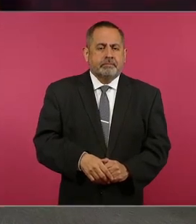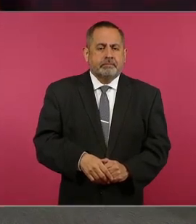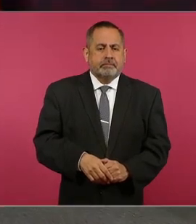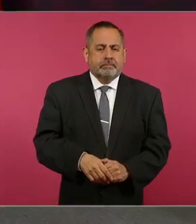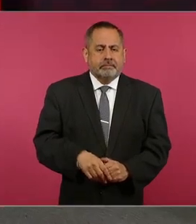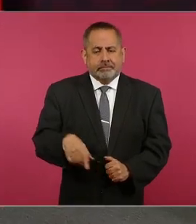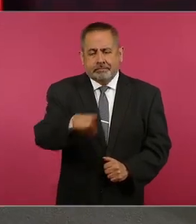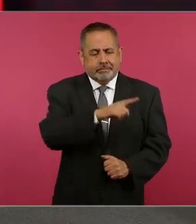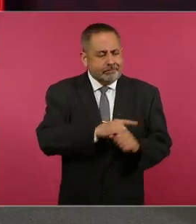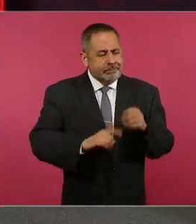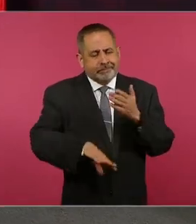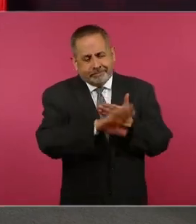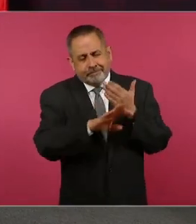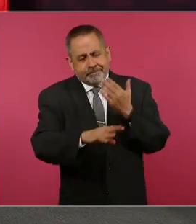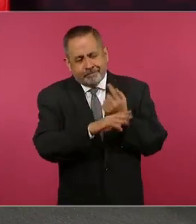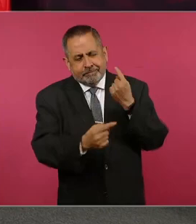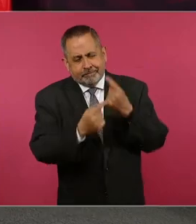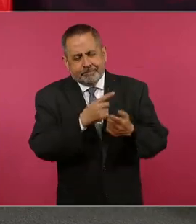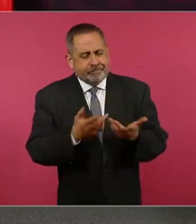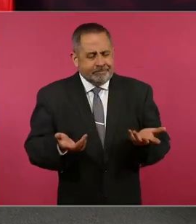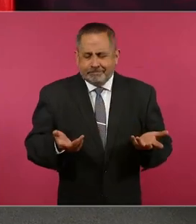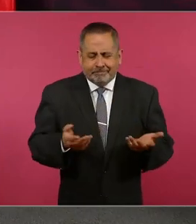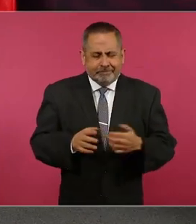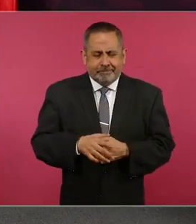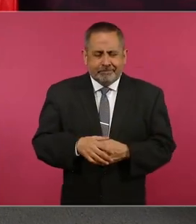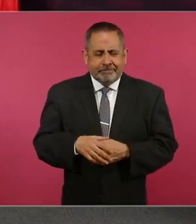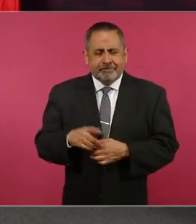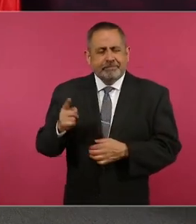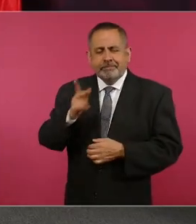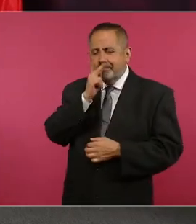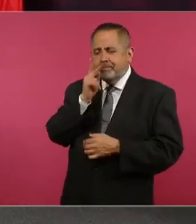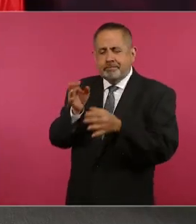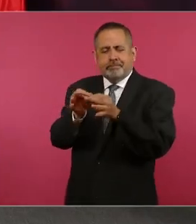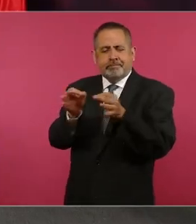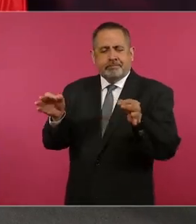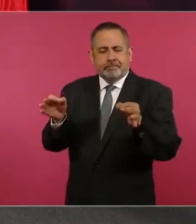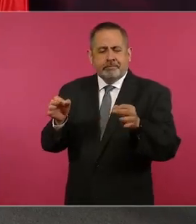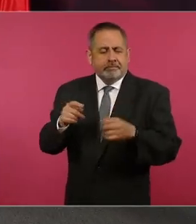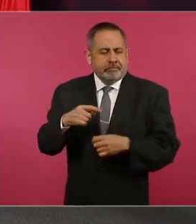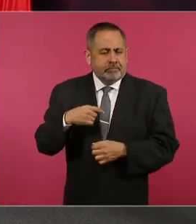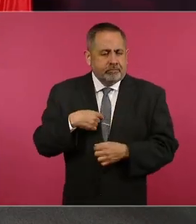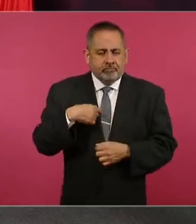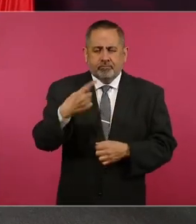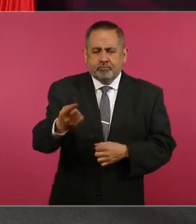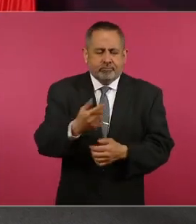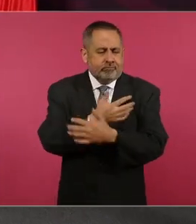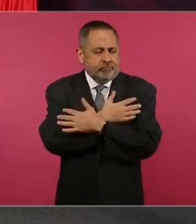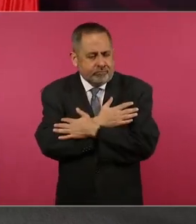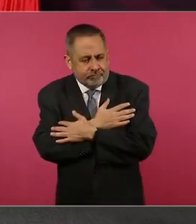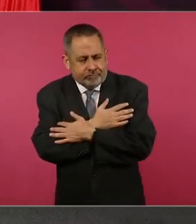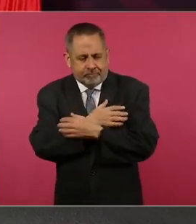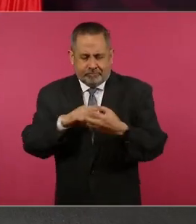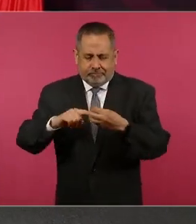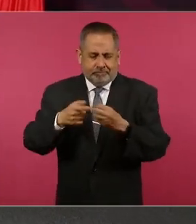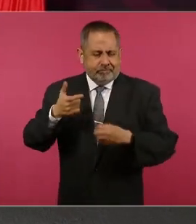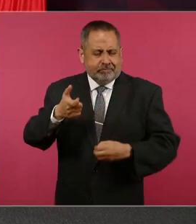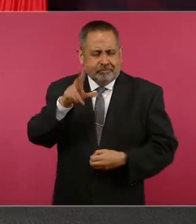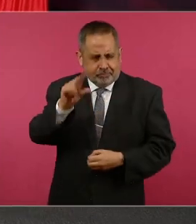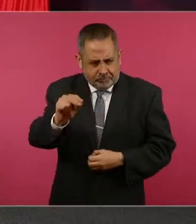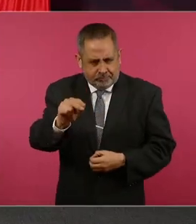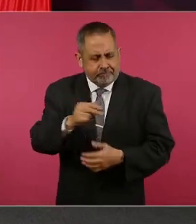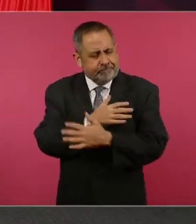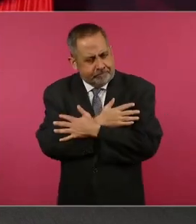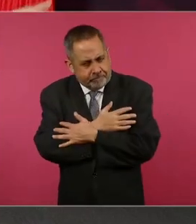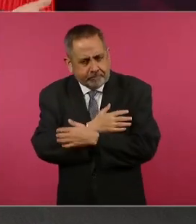atacan con lo de la frase de abrazos no balazos ahora estoy escuchando que los